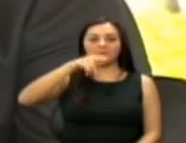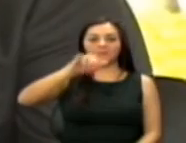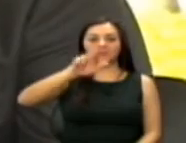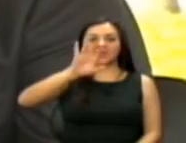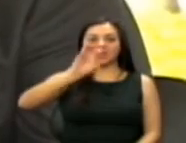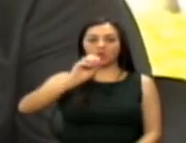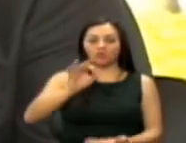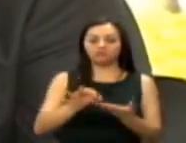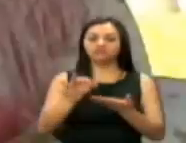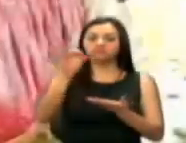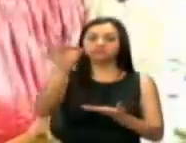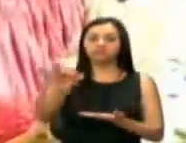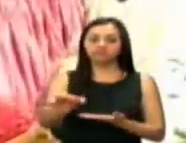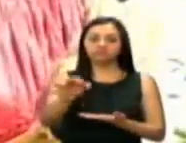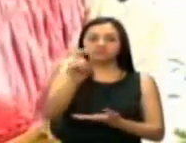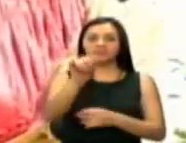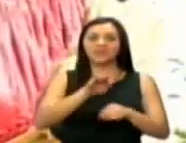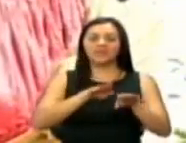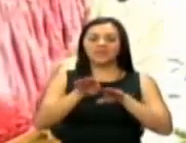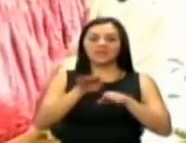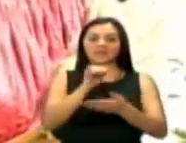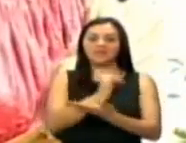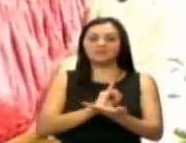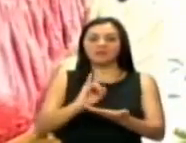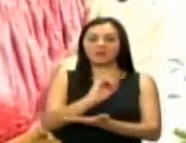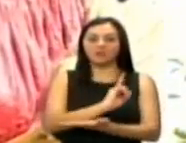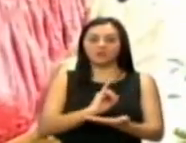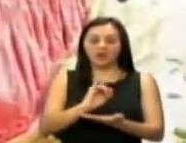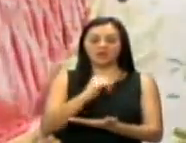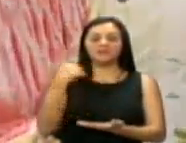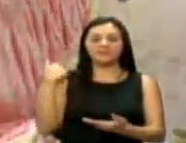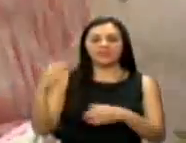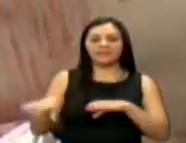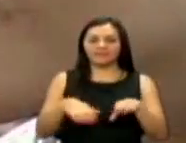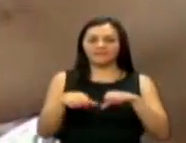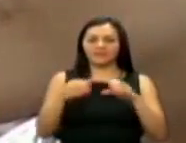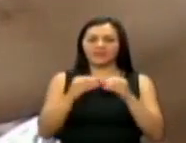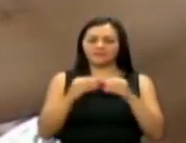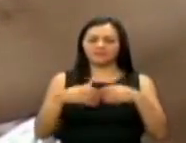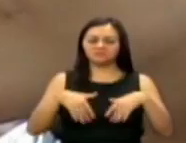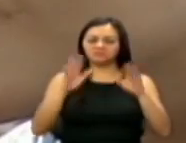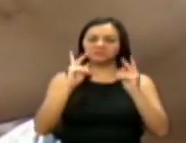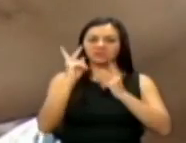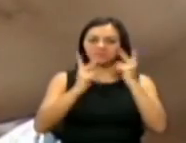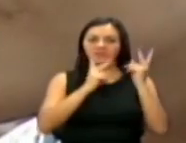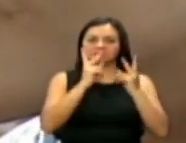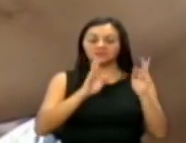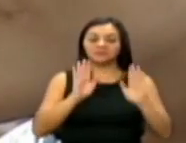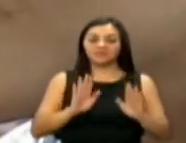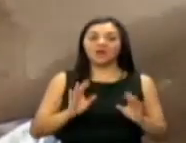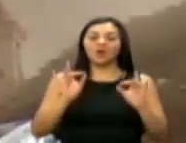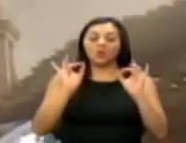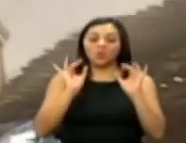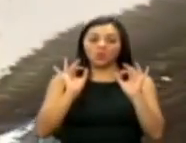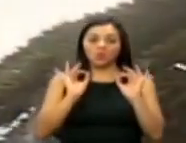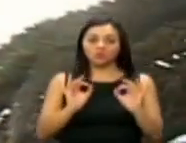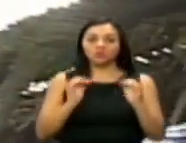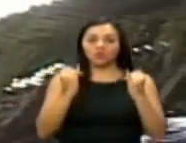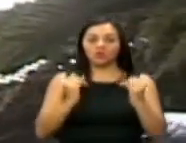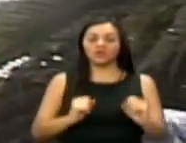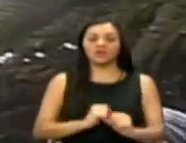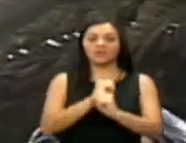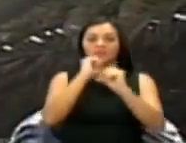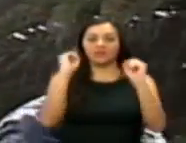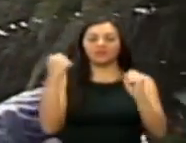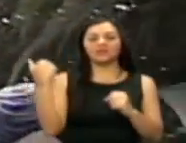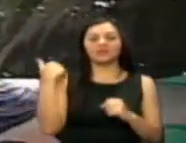Imbabura, y que durante estos días realizará varias actividades en torno a lo que es esta visita. Precisamente en esta mañana